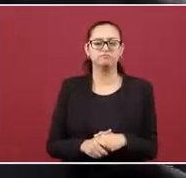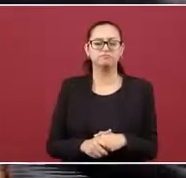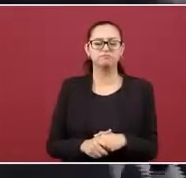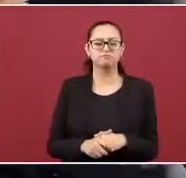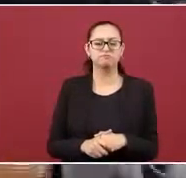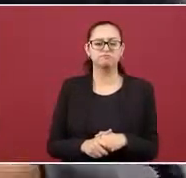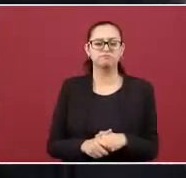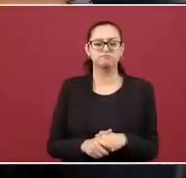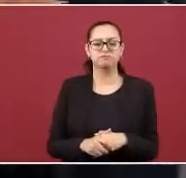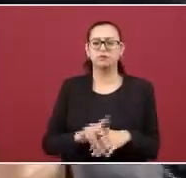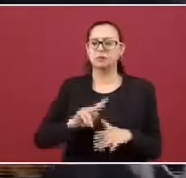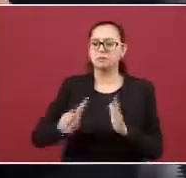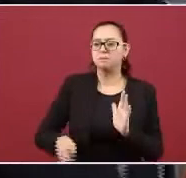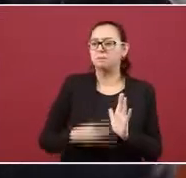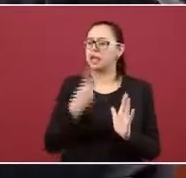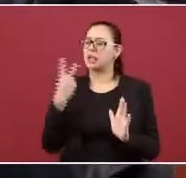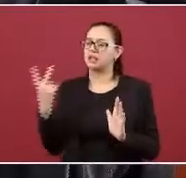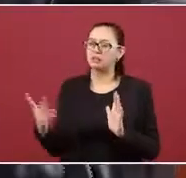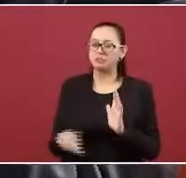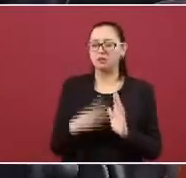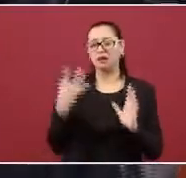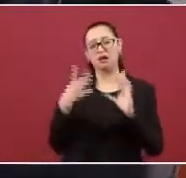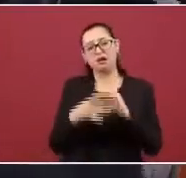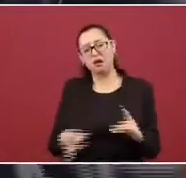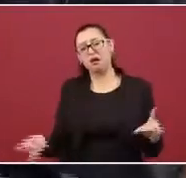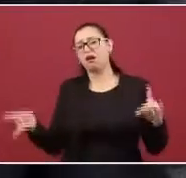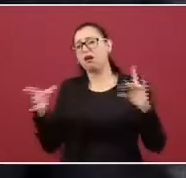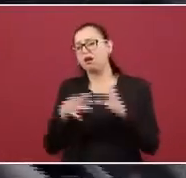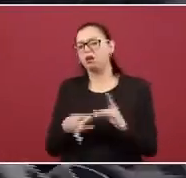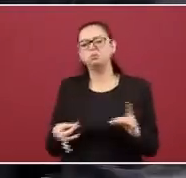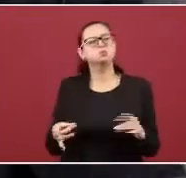estar aclarando mucho, porque la misma gente